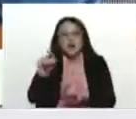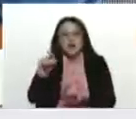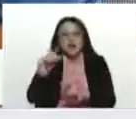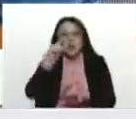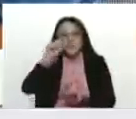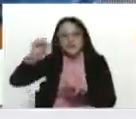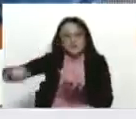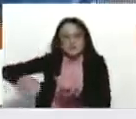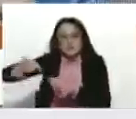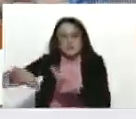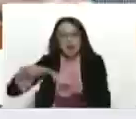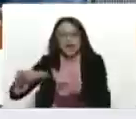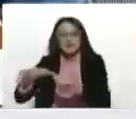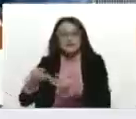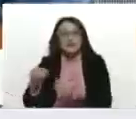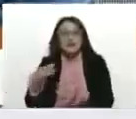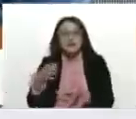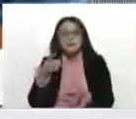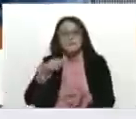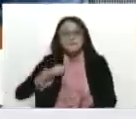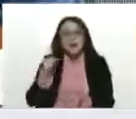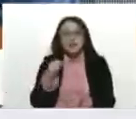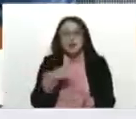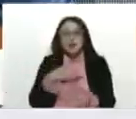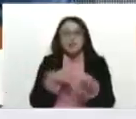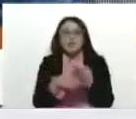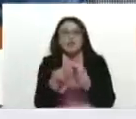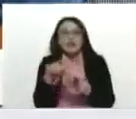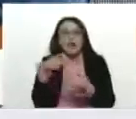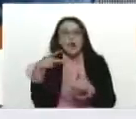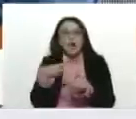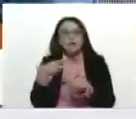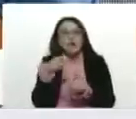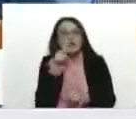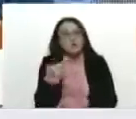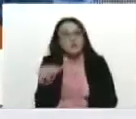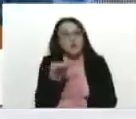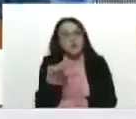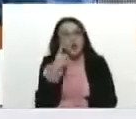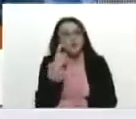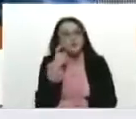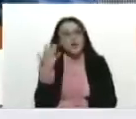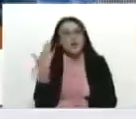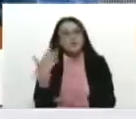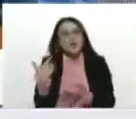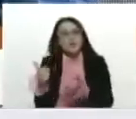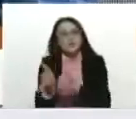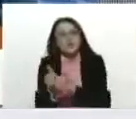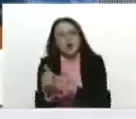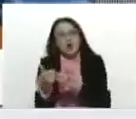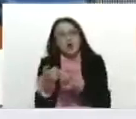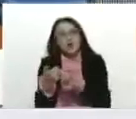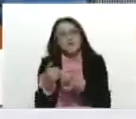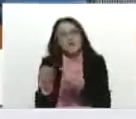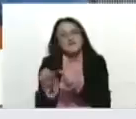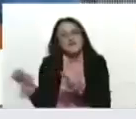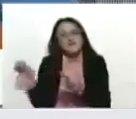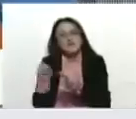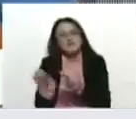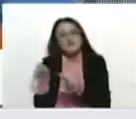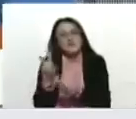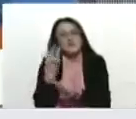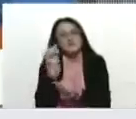panadero no puede ir al hotel del del pueblo al que acostumbrará ver con su novia los fines de semana porque